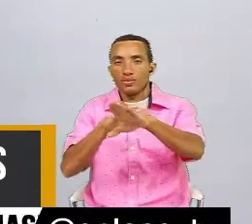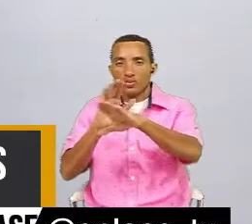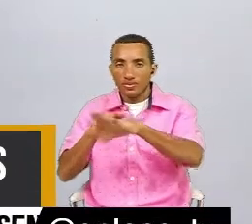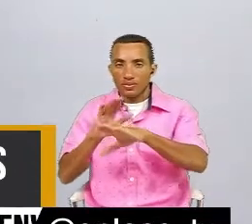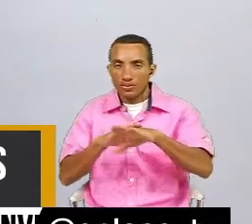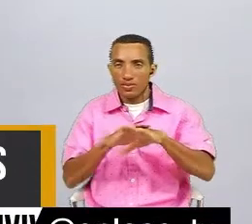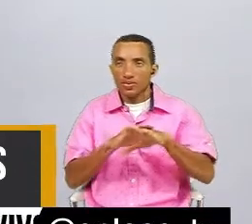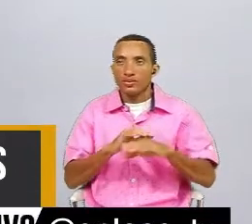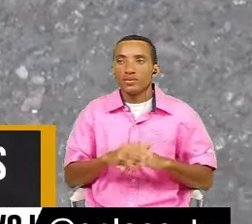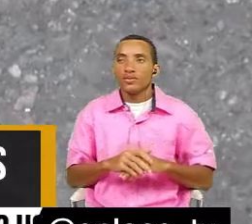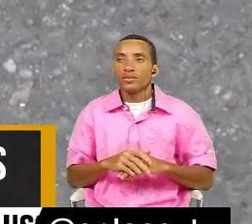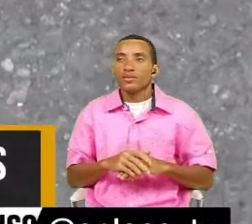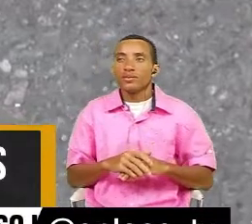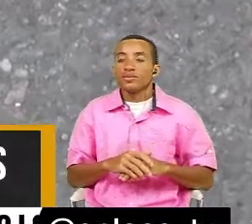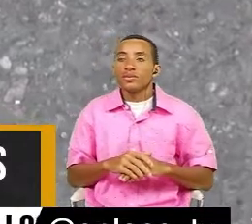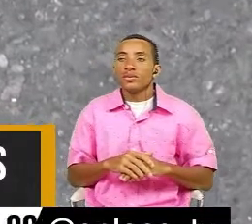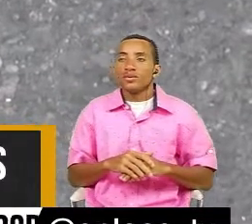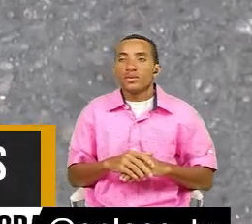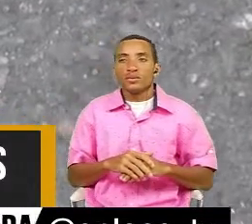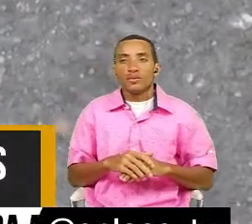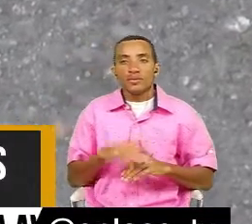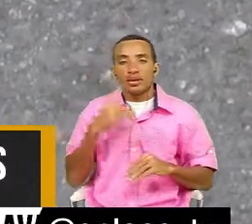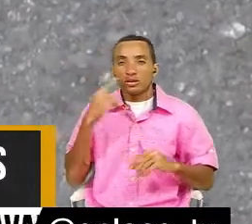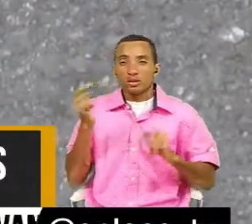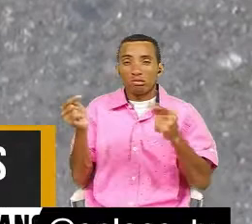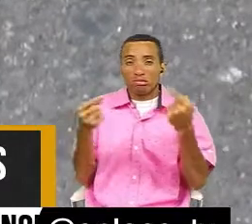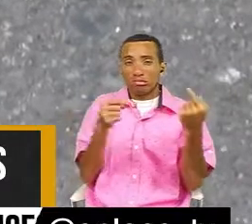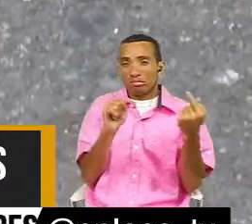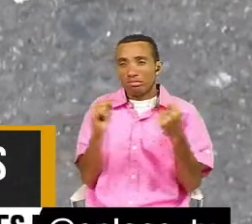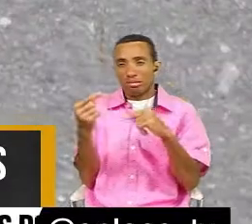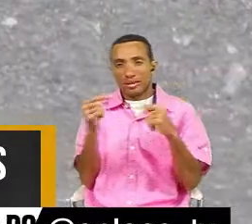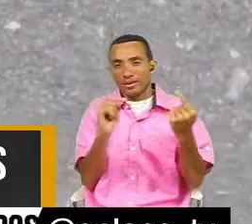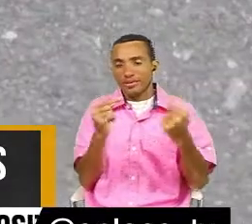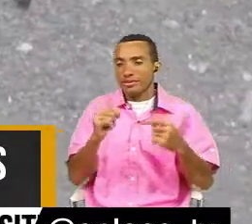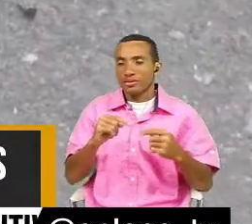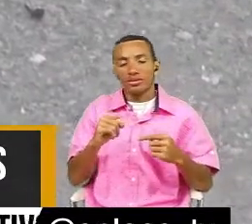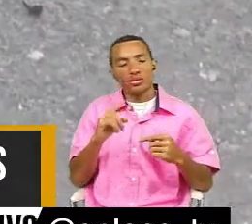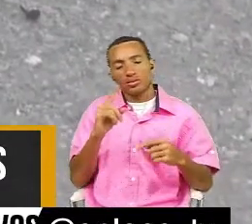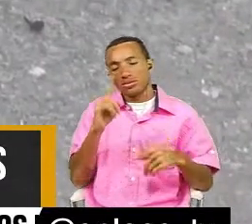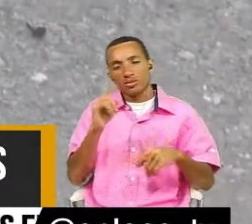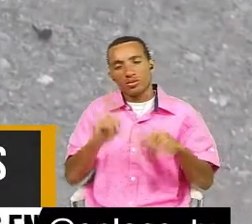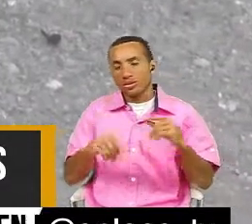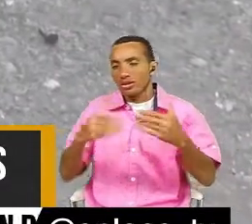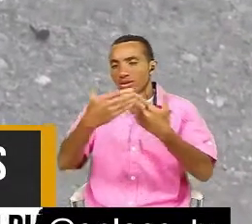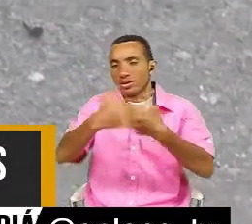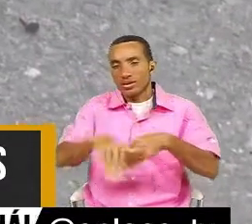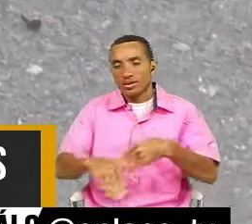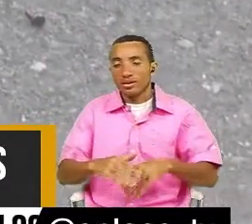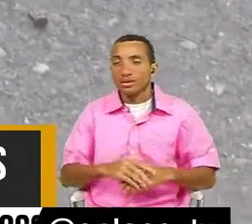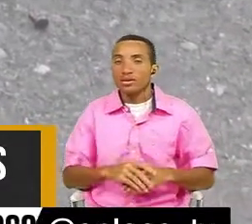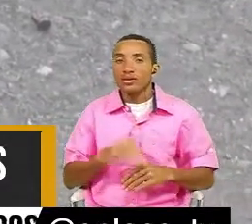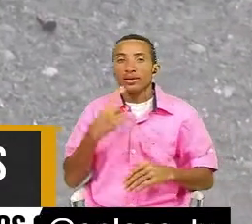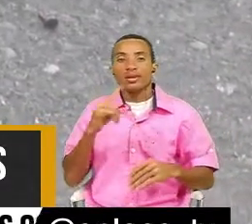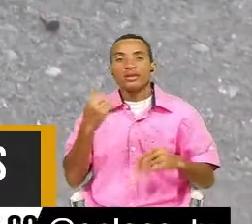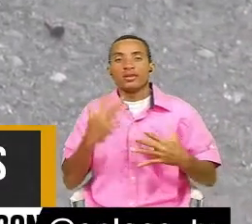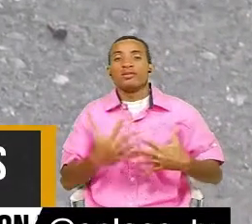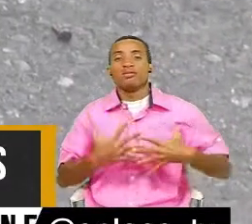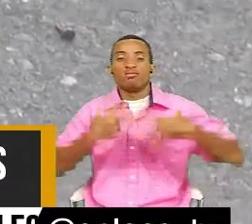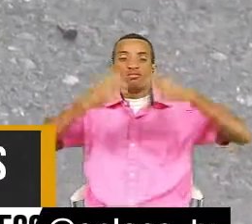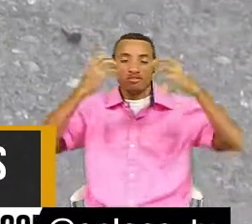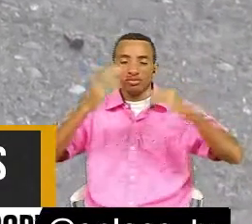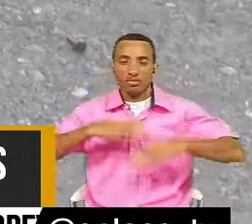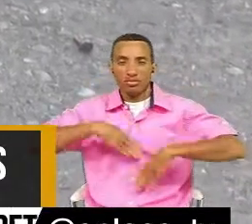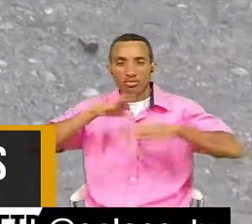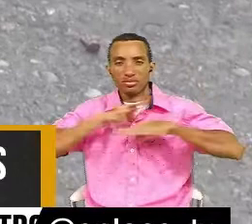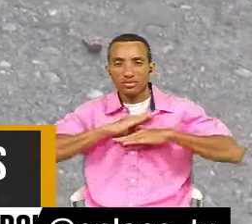puede ser que nos estemos enfrentando en las calles por la situación que sea. Hay un alto nivel de agresividad